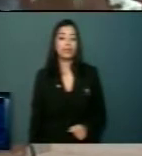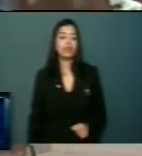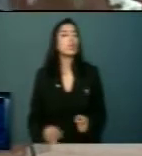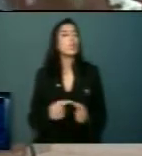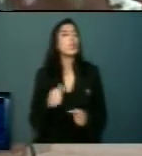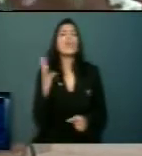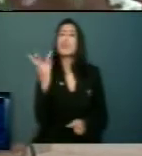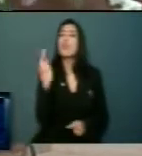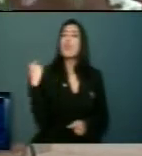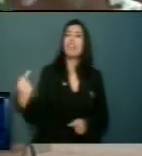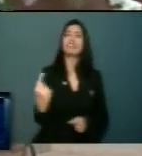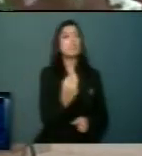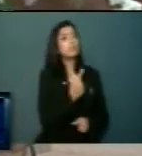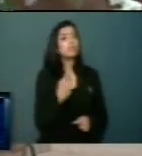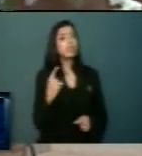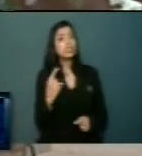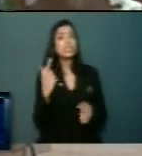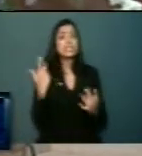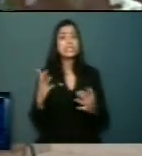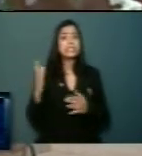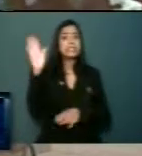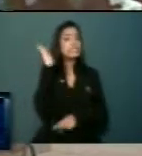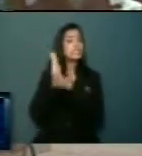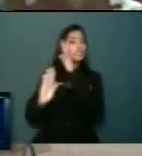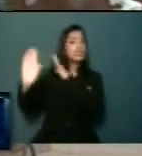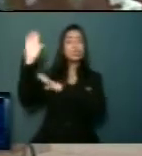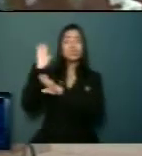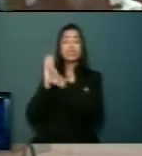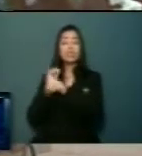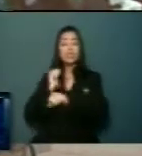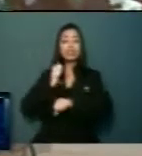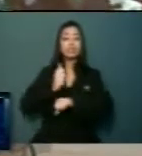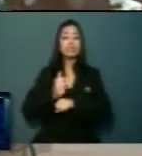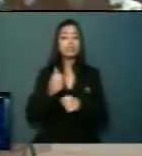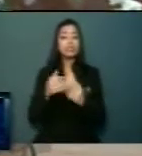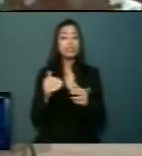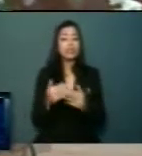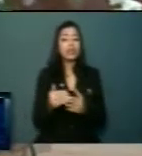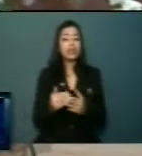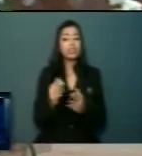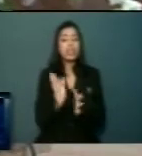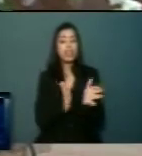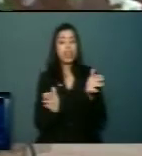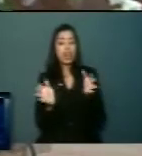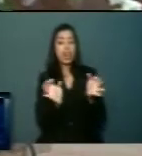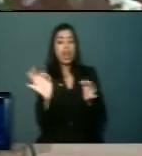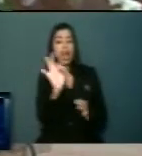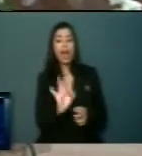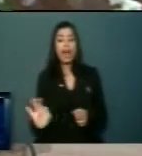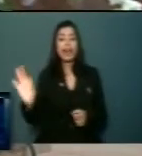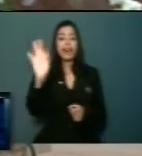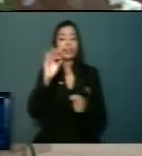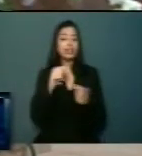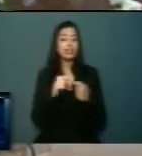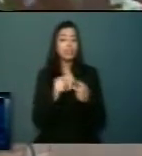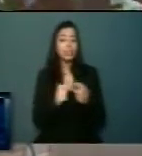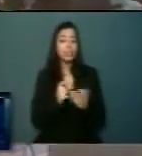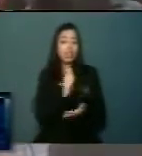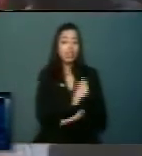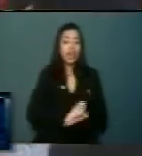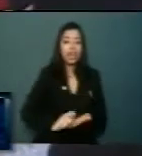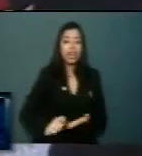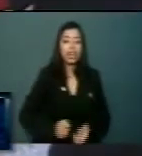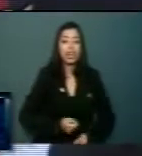¿Cuántos personajes han dejado huella en el arte, las letras, la música, la defensa de los derechos